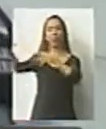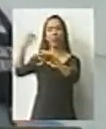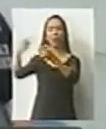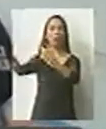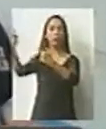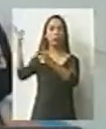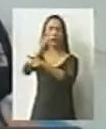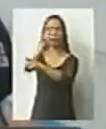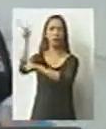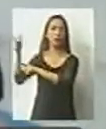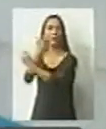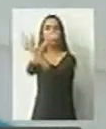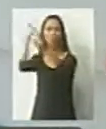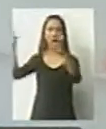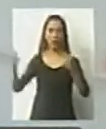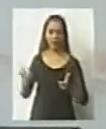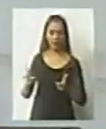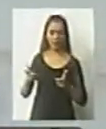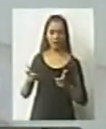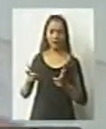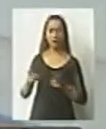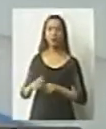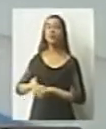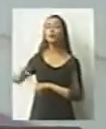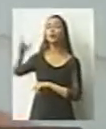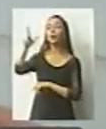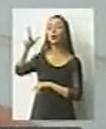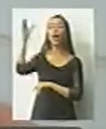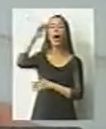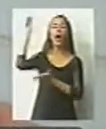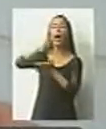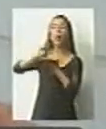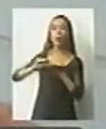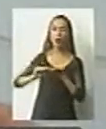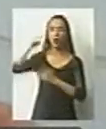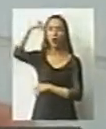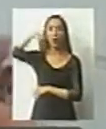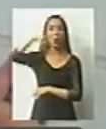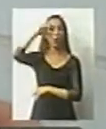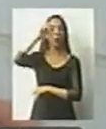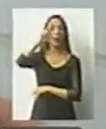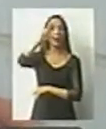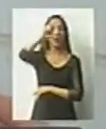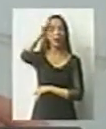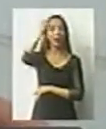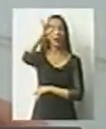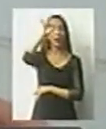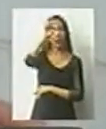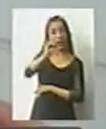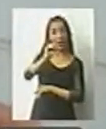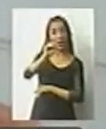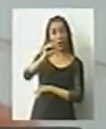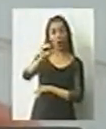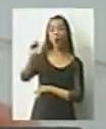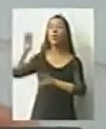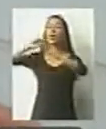doctor Mercado ordenó directamente la detención de las personas que encabezaban el grupo este. Se procedió al arresto de las 11